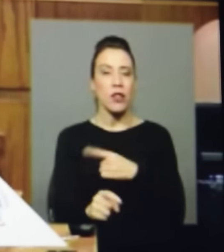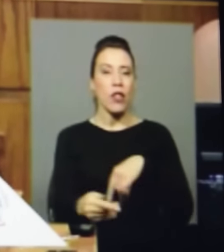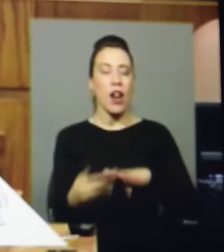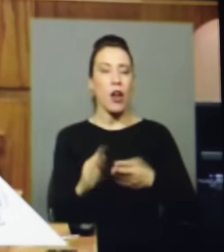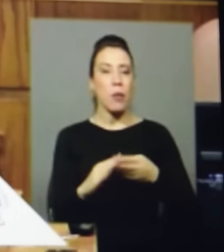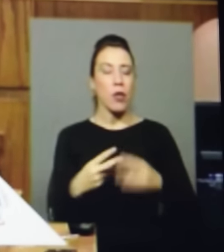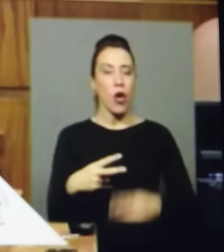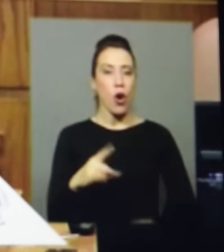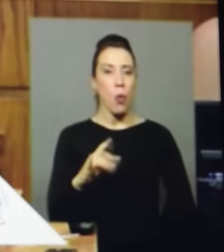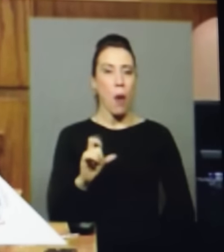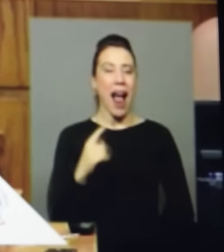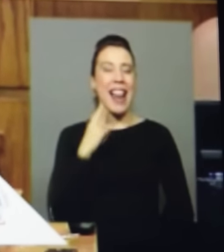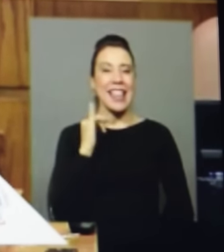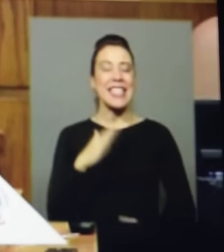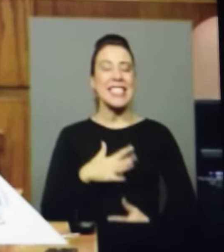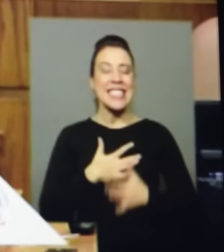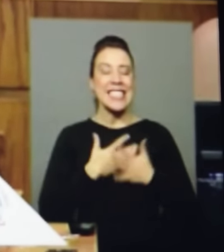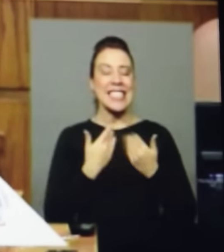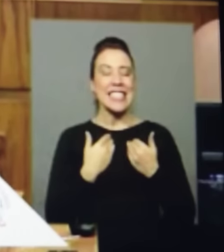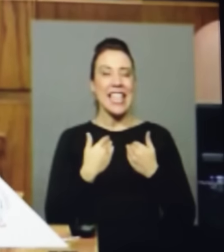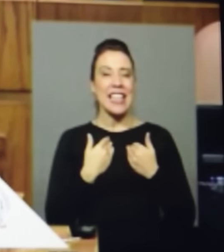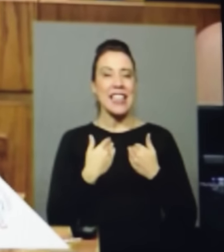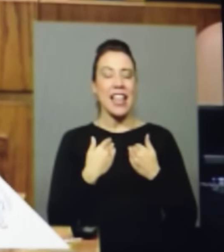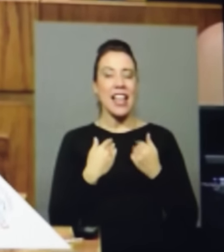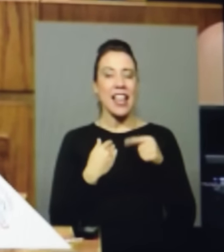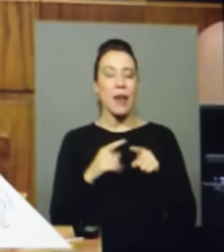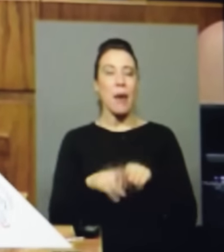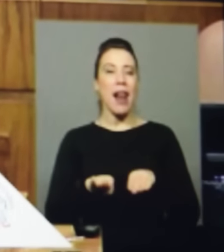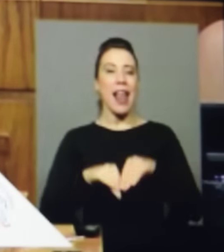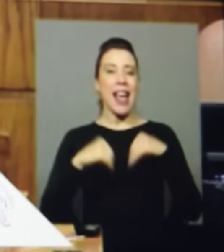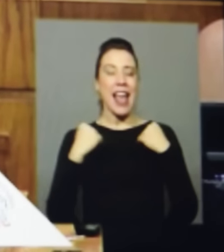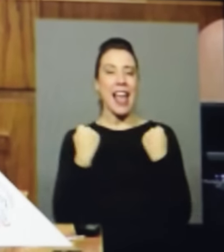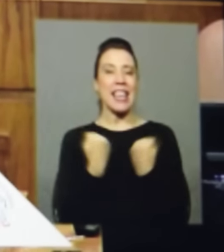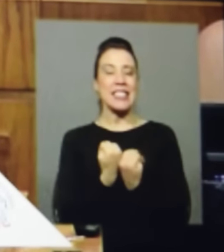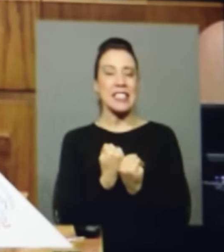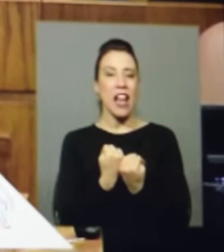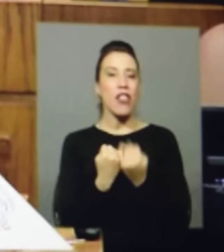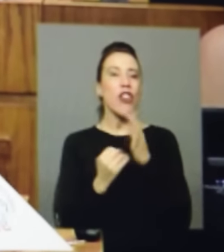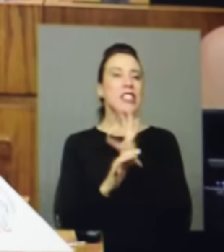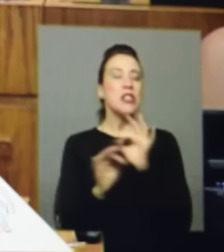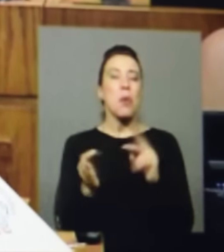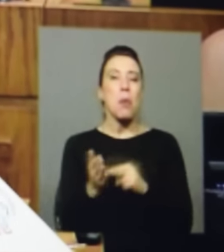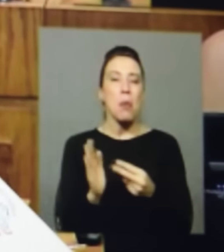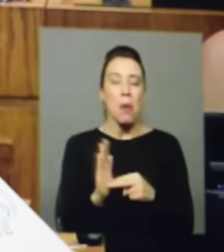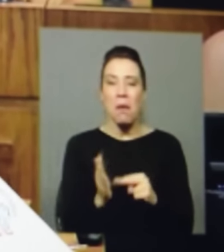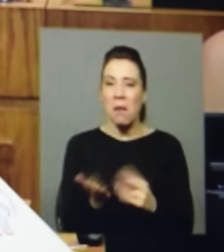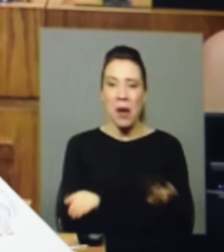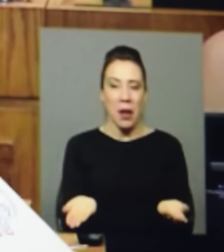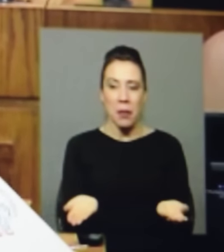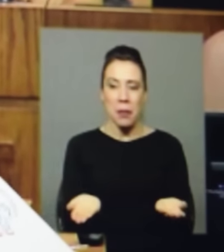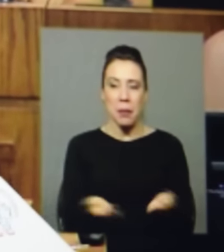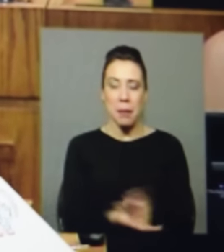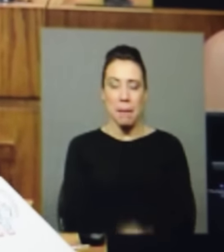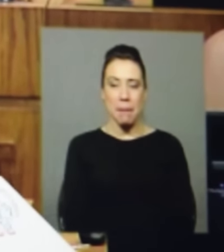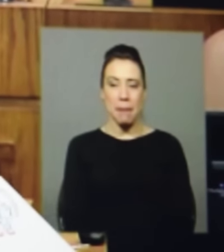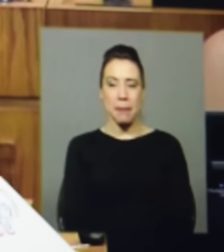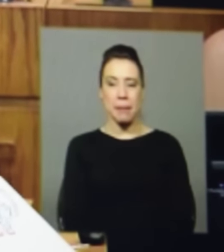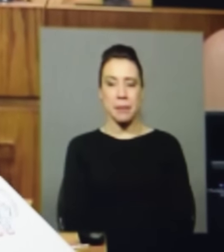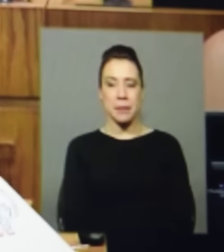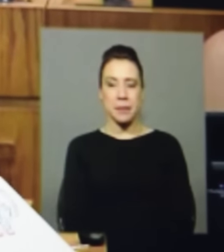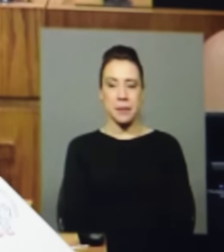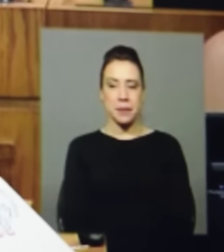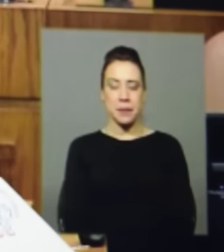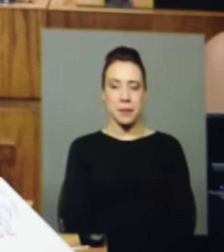comunidad de Hualqui sienta que finalmente este va a ser un estadio sin reparos, sin problemas, y por